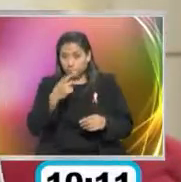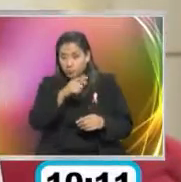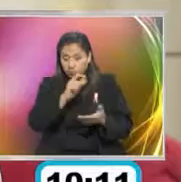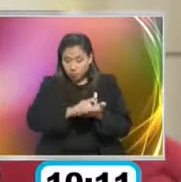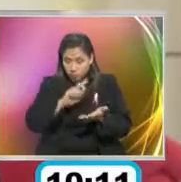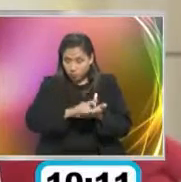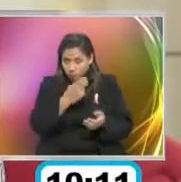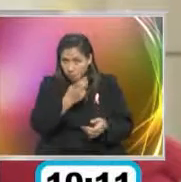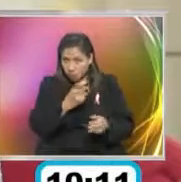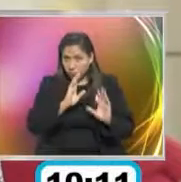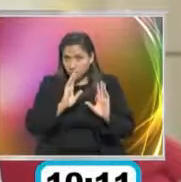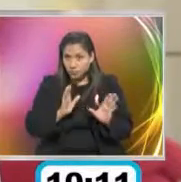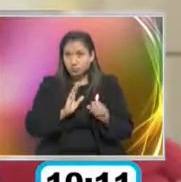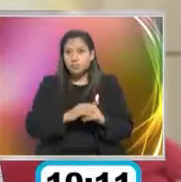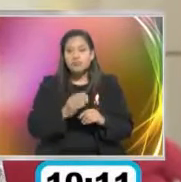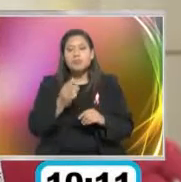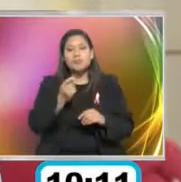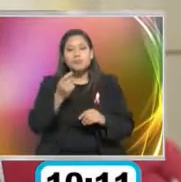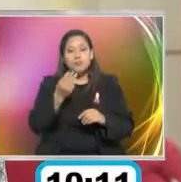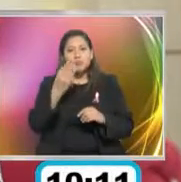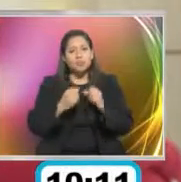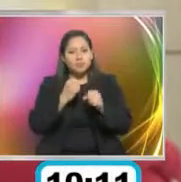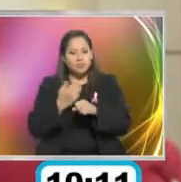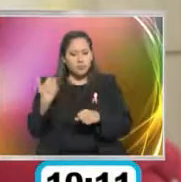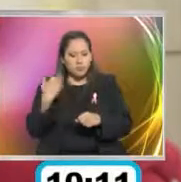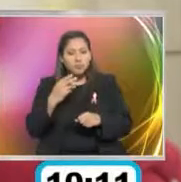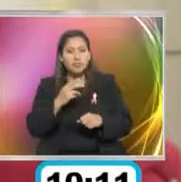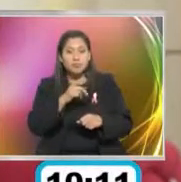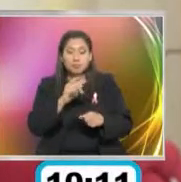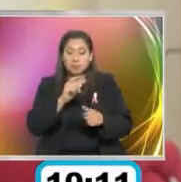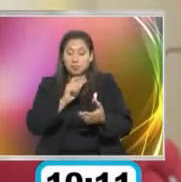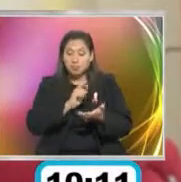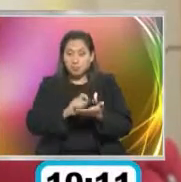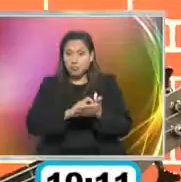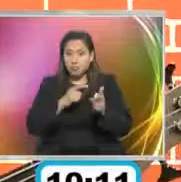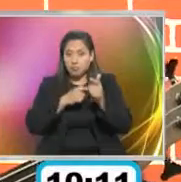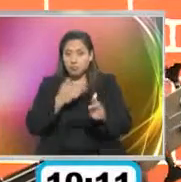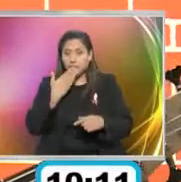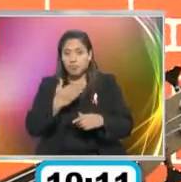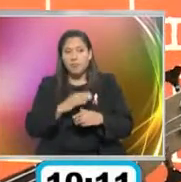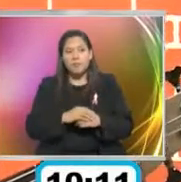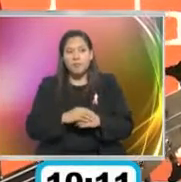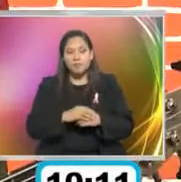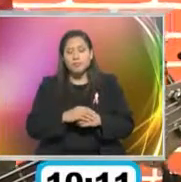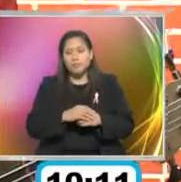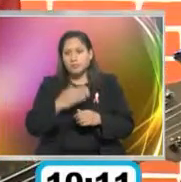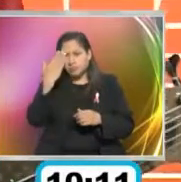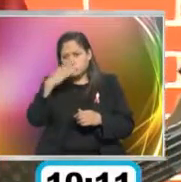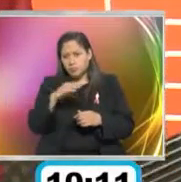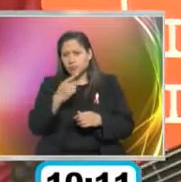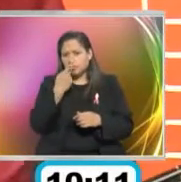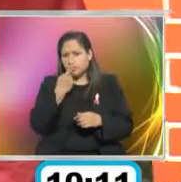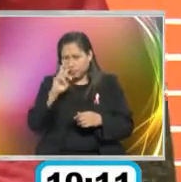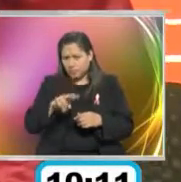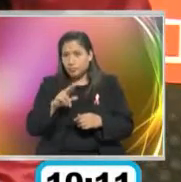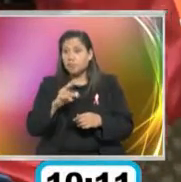ya son unos cuantos años haciendo este tipo de música, les ha funcionado perfectamente entonces. Perfectamente. Yo creo que mientras hables la verdad y no